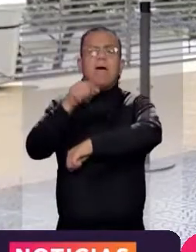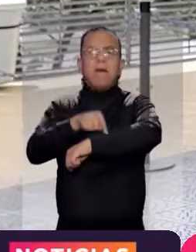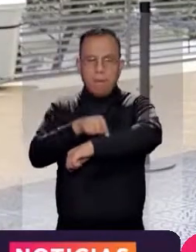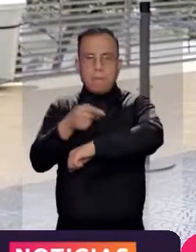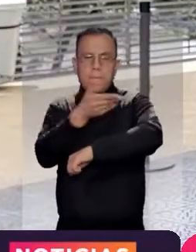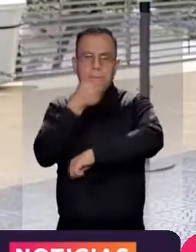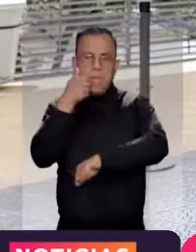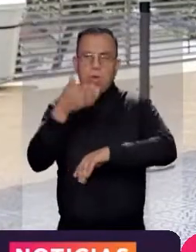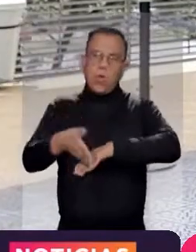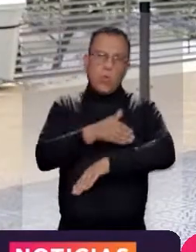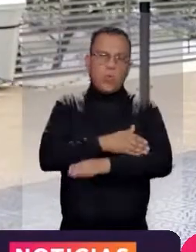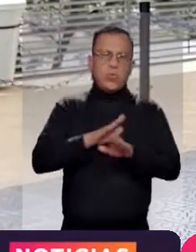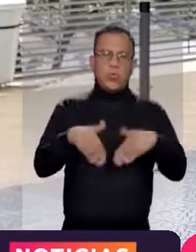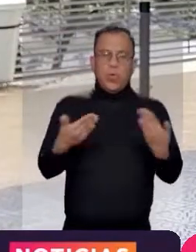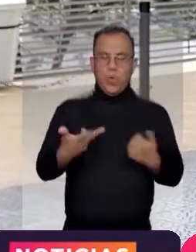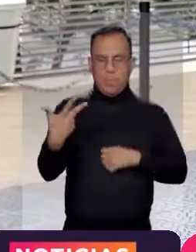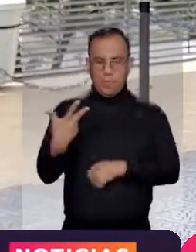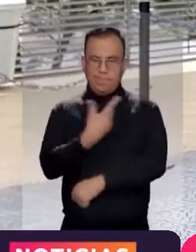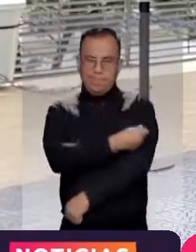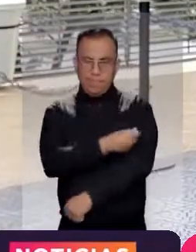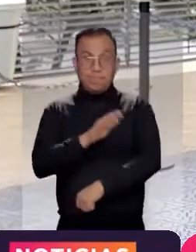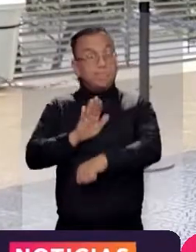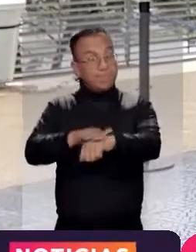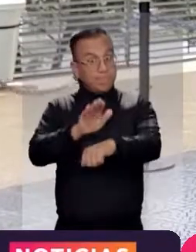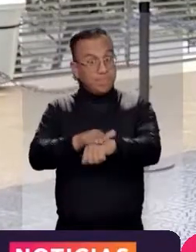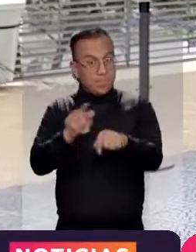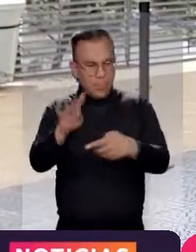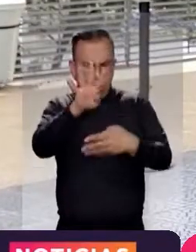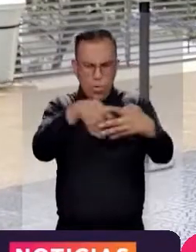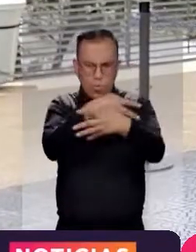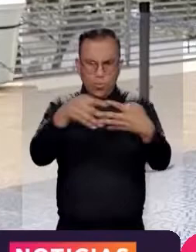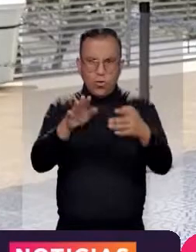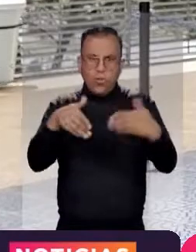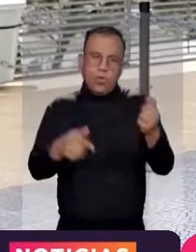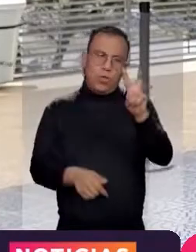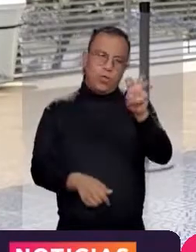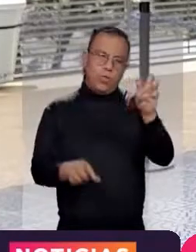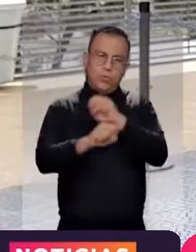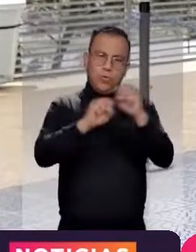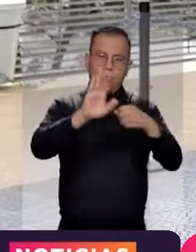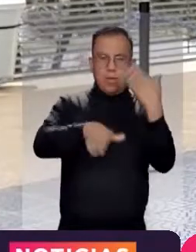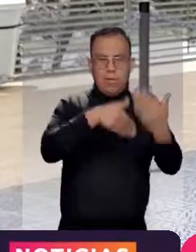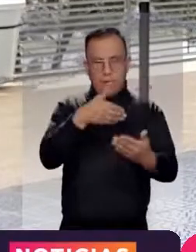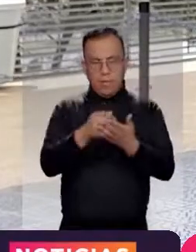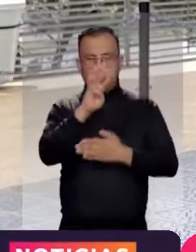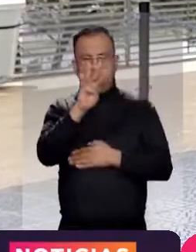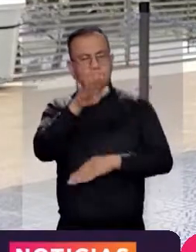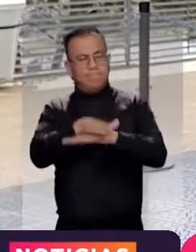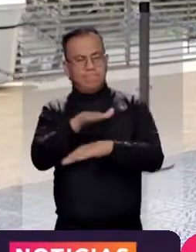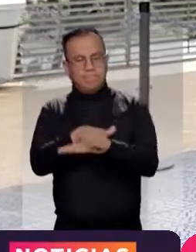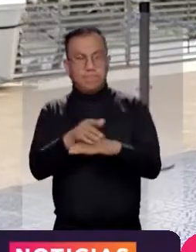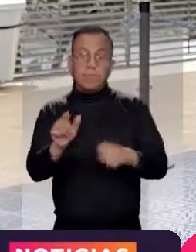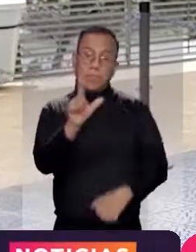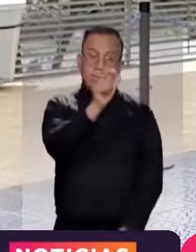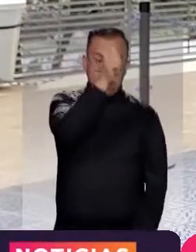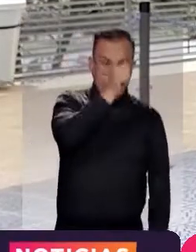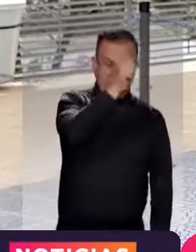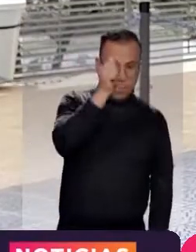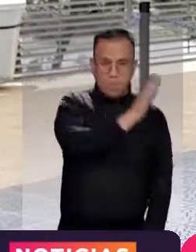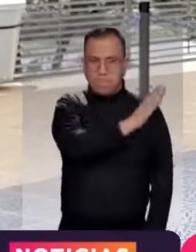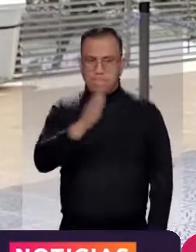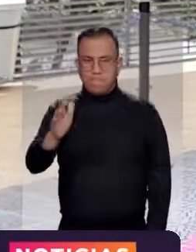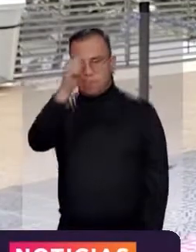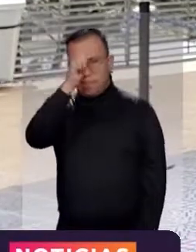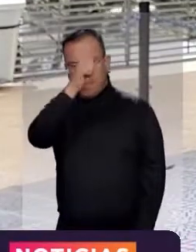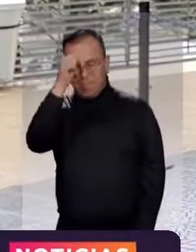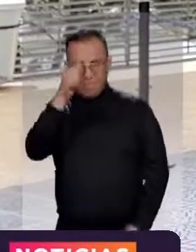mejor prevención es la vacunación. Así que los horarios de atención son de 8 de la mañana a 4 de la tarde, de domingo a domingo. Esta es